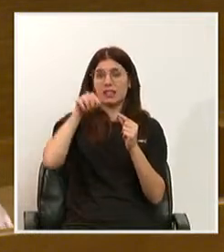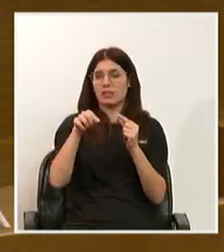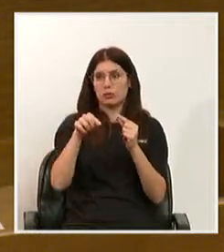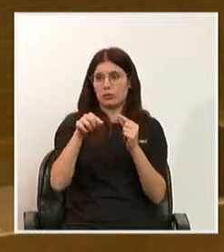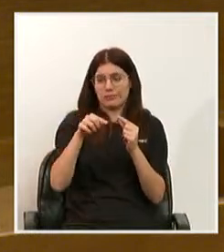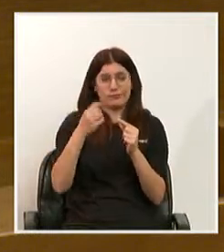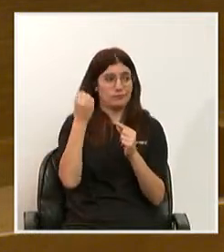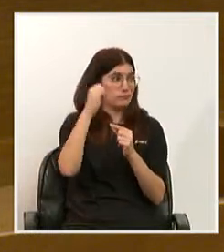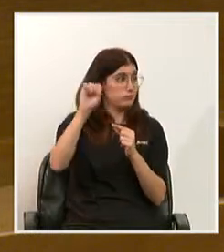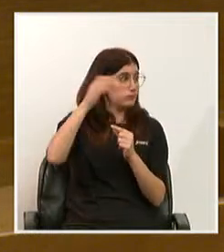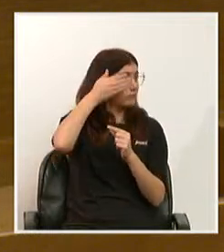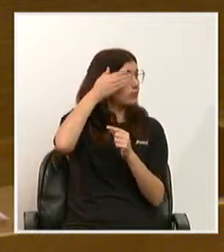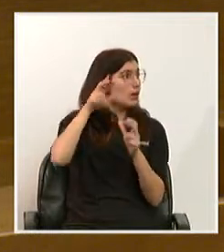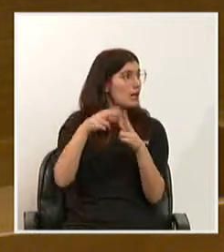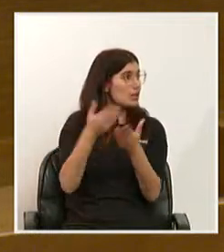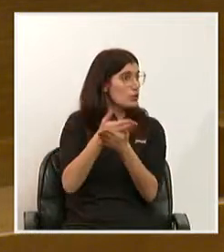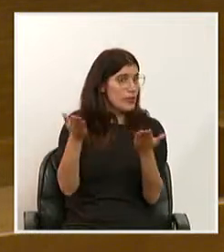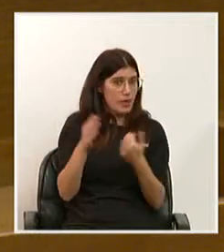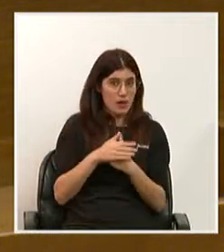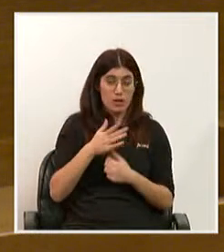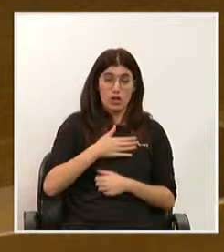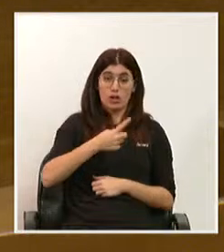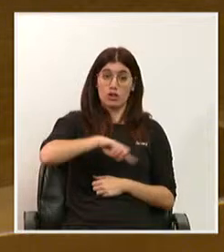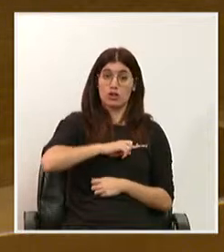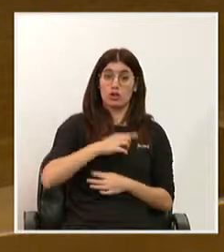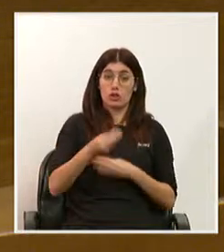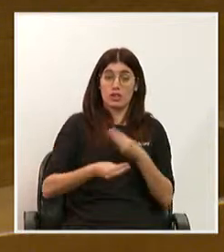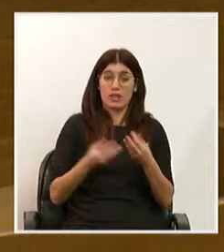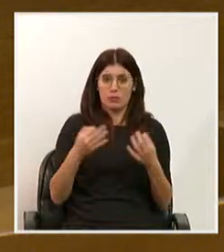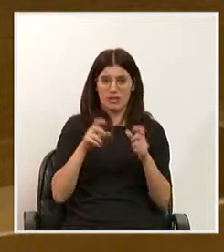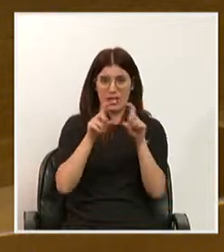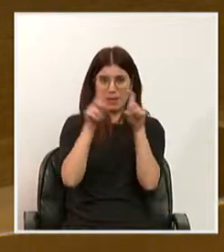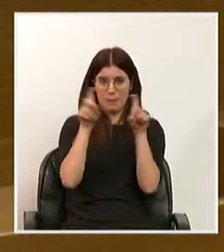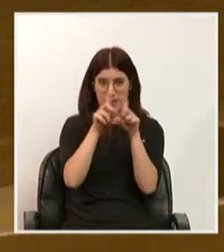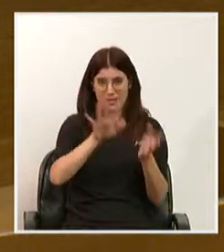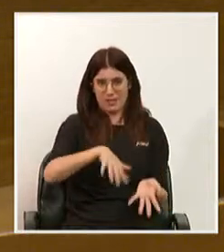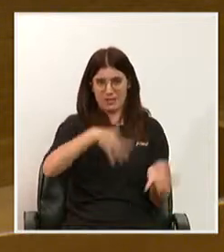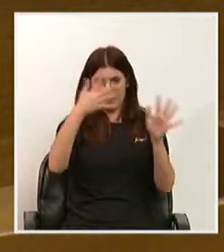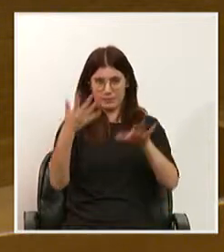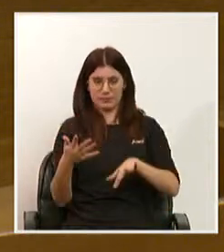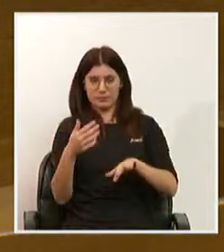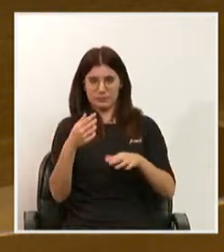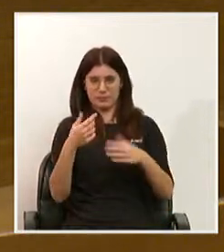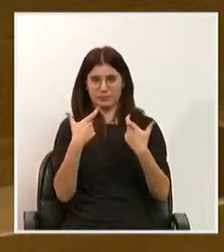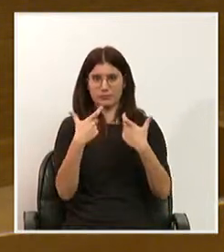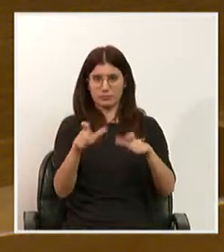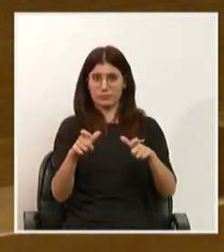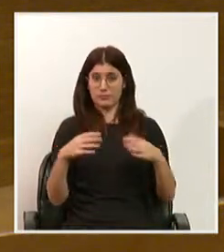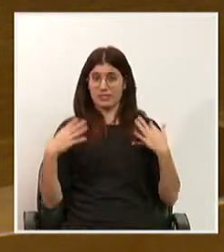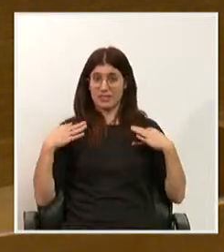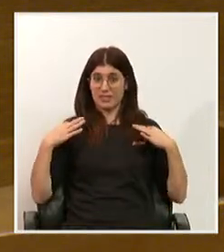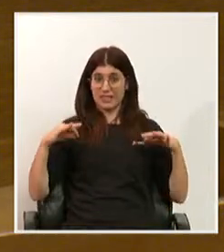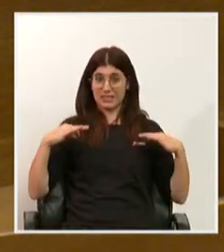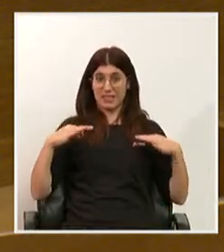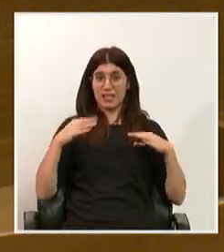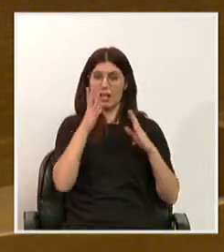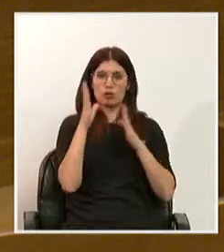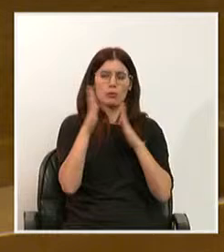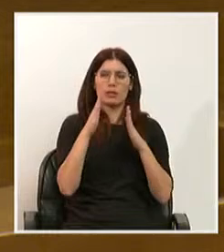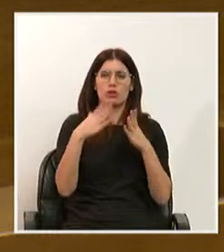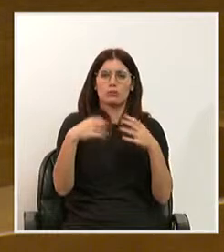cad nos el que f reconvertir empres en este cas del sector textil en moments durs de la